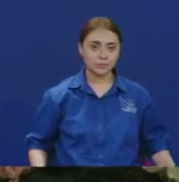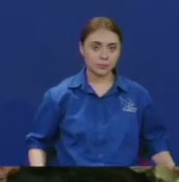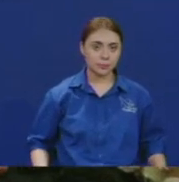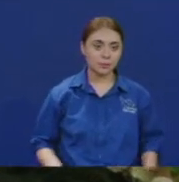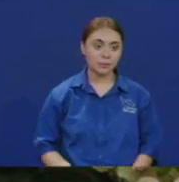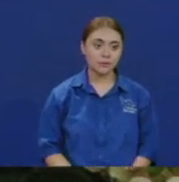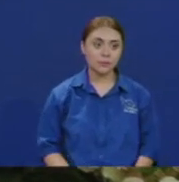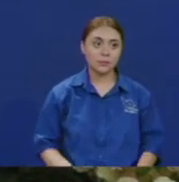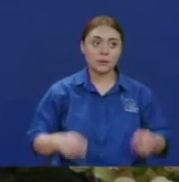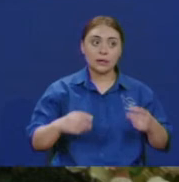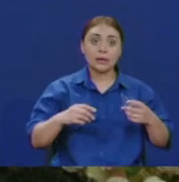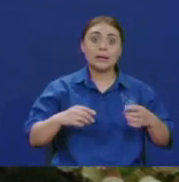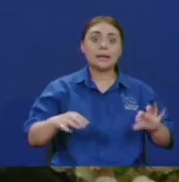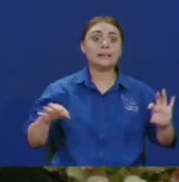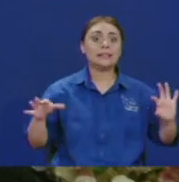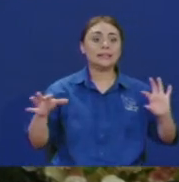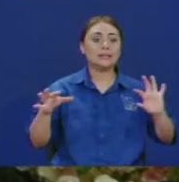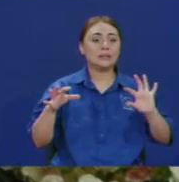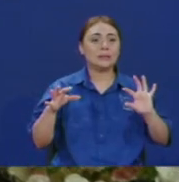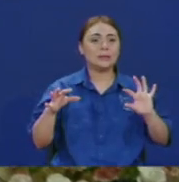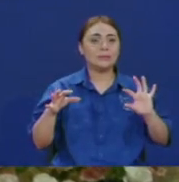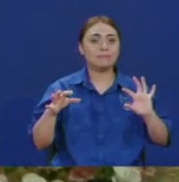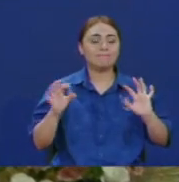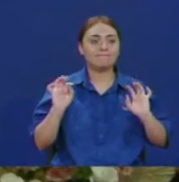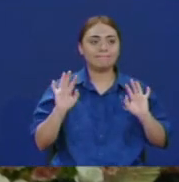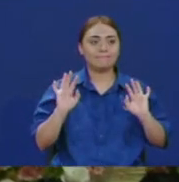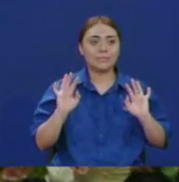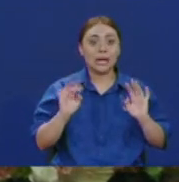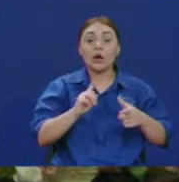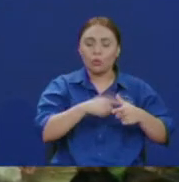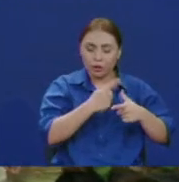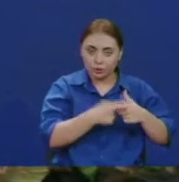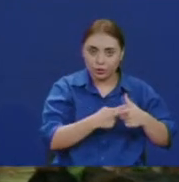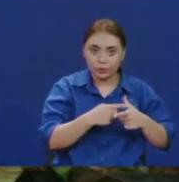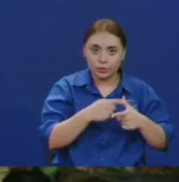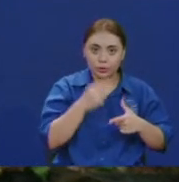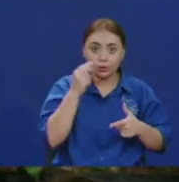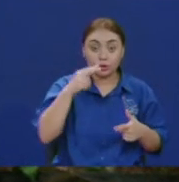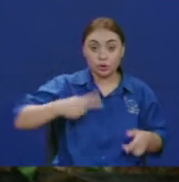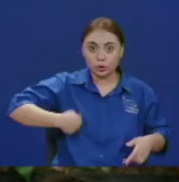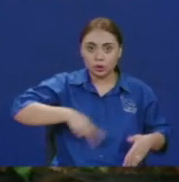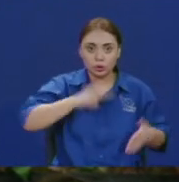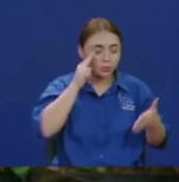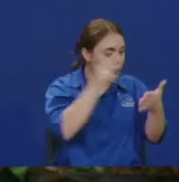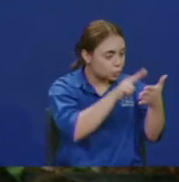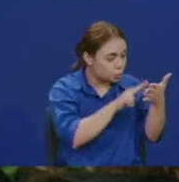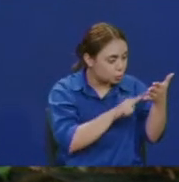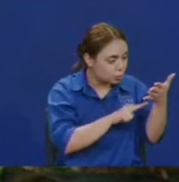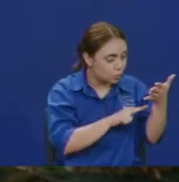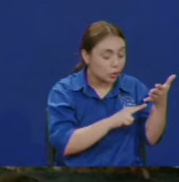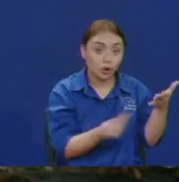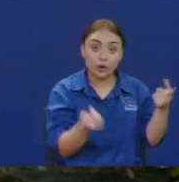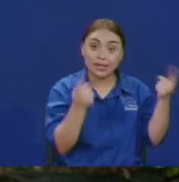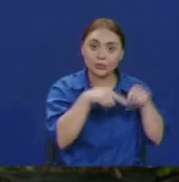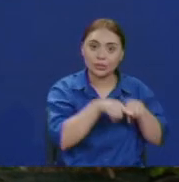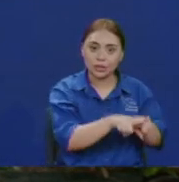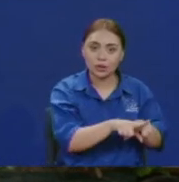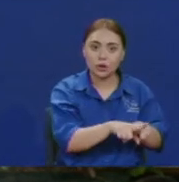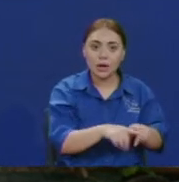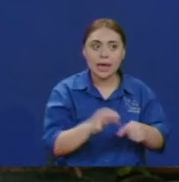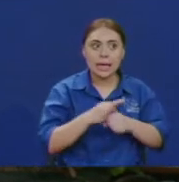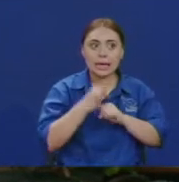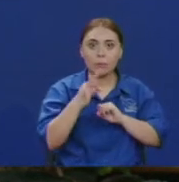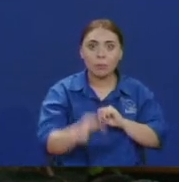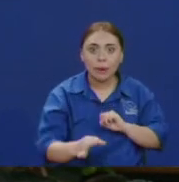es un vínculo. Entonces, cuando nosotros miramos lo que pasaba en la Pascua, es una figura para nosotros. Dentro de ellos,